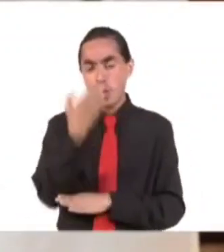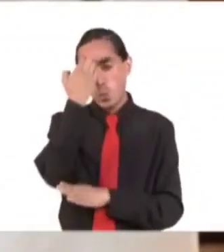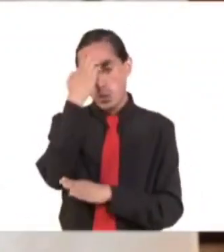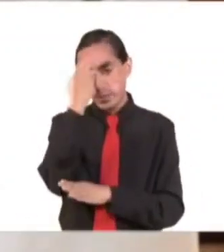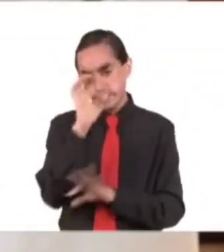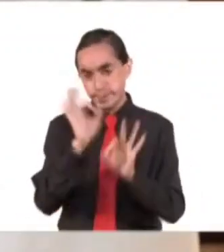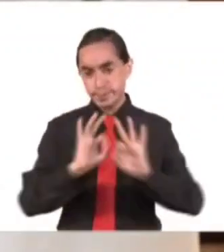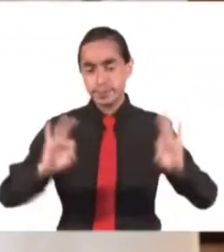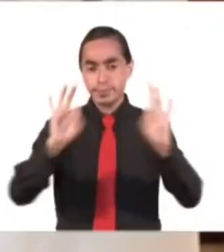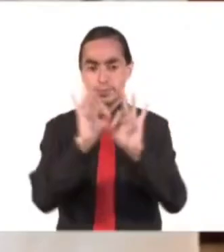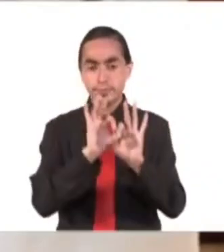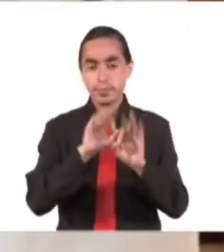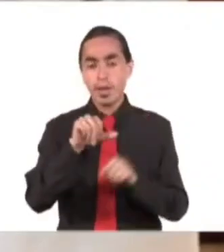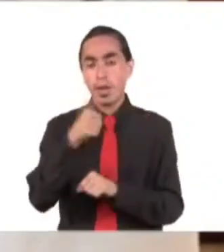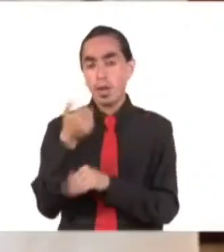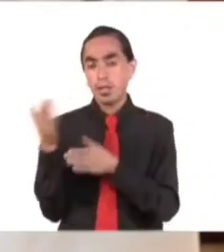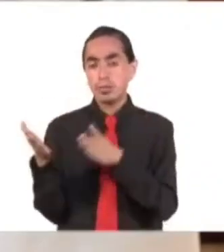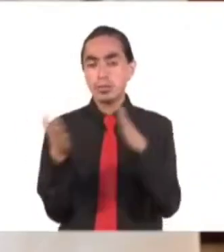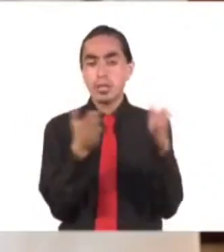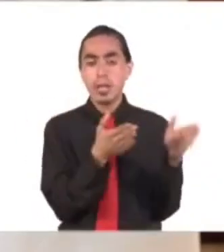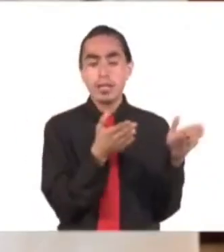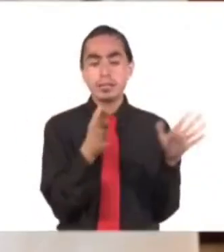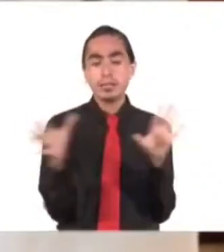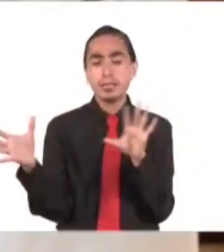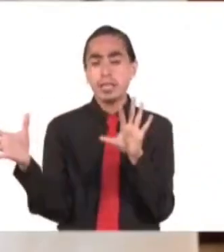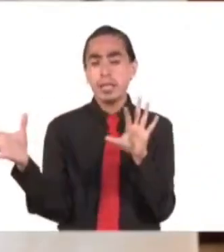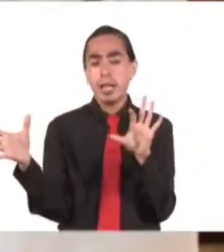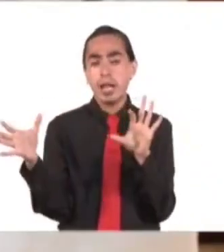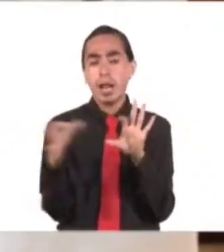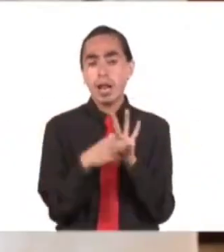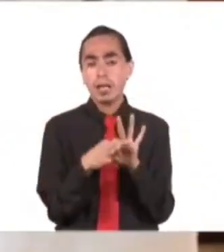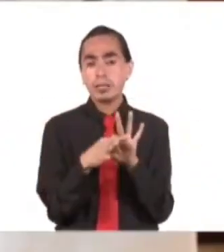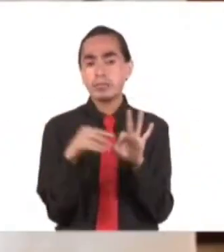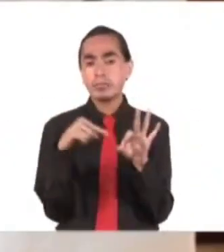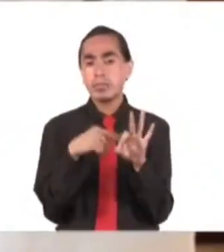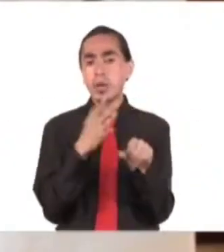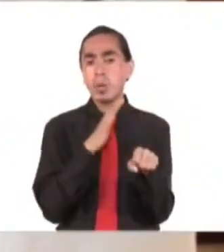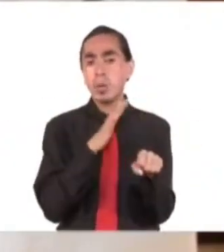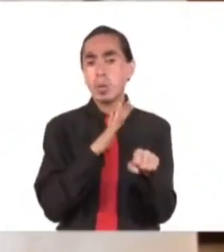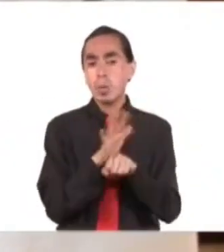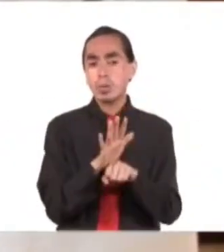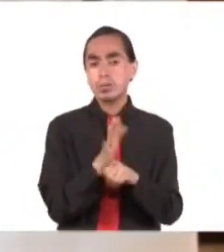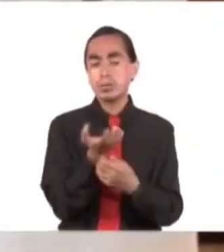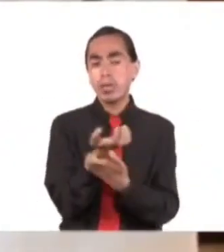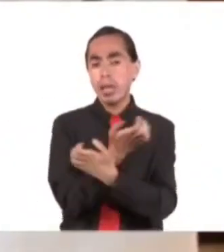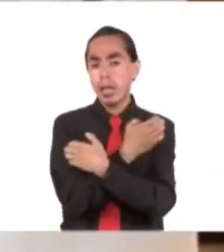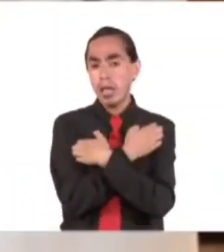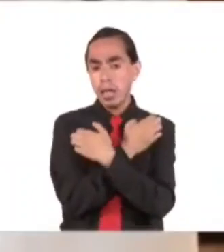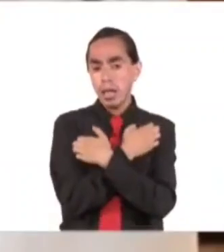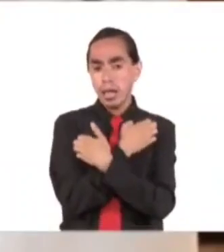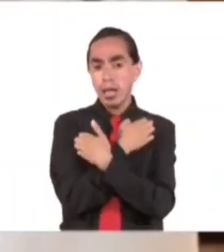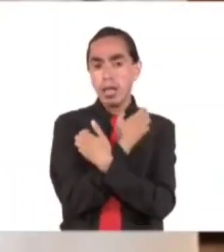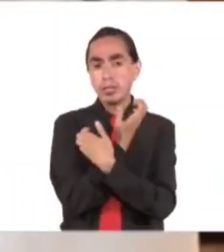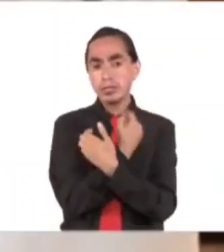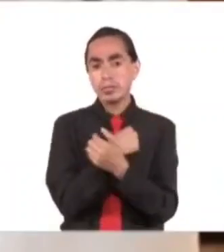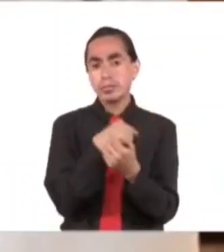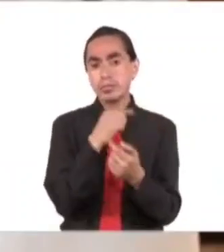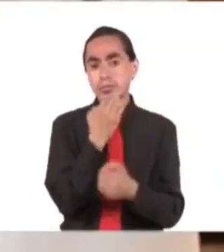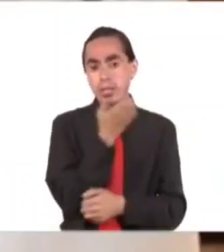muy importante. Otra cuestión es la vinculación entre la academia, digamos nosotros desde la